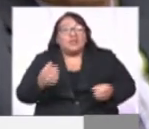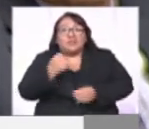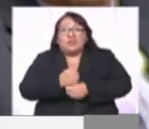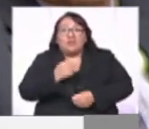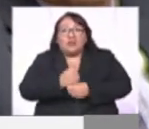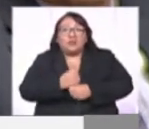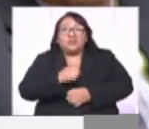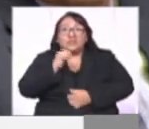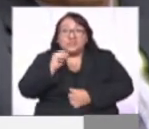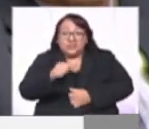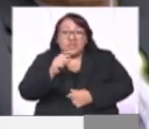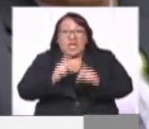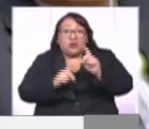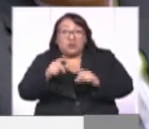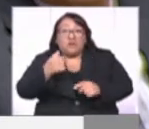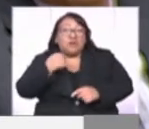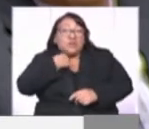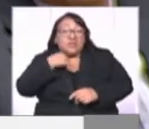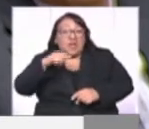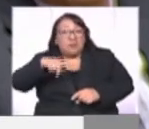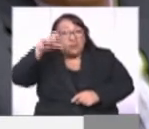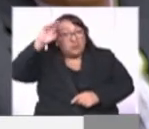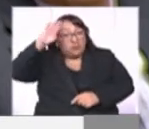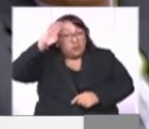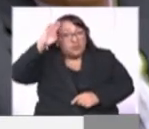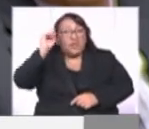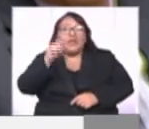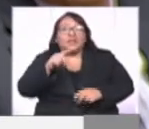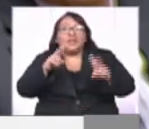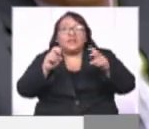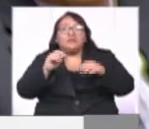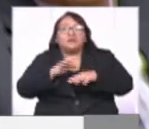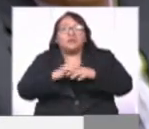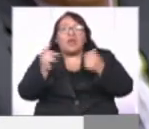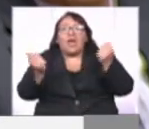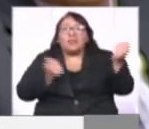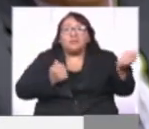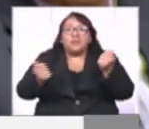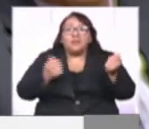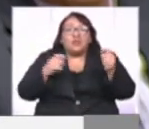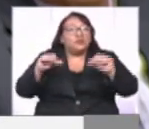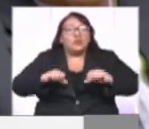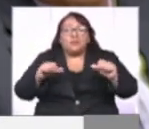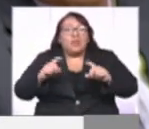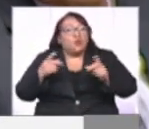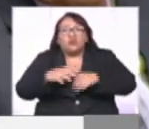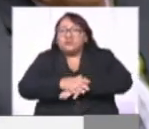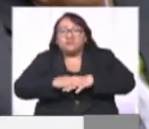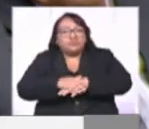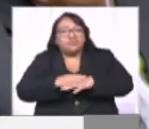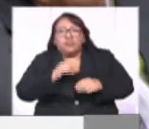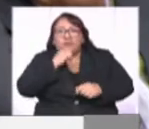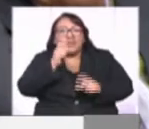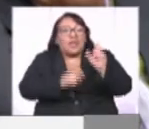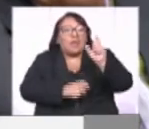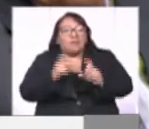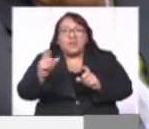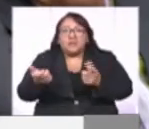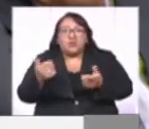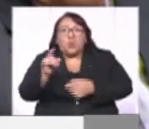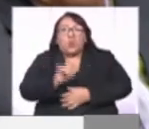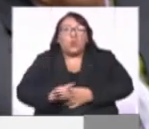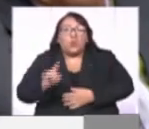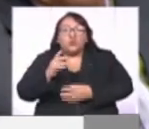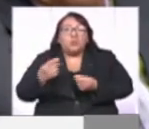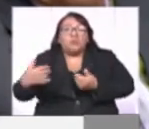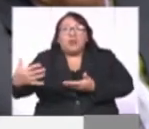si algo vemos que está fallando en la policía, es el tema de la administración, la logística, el personal, el uso de los